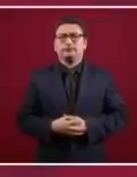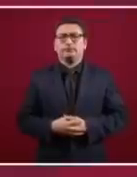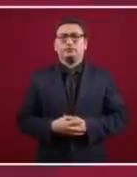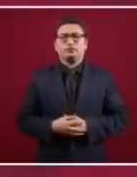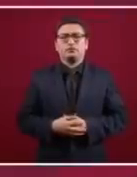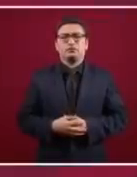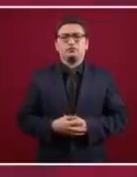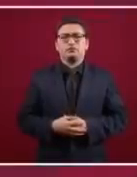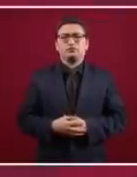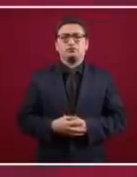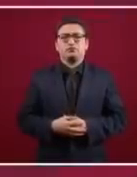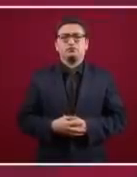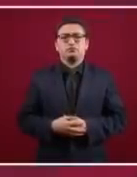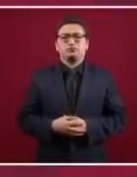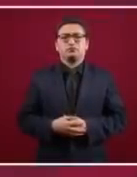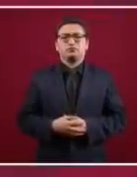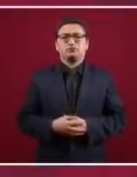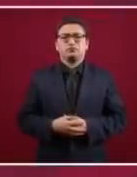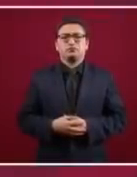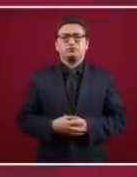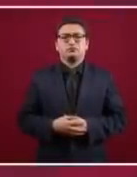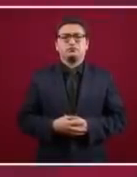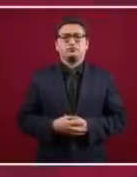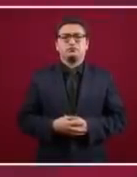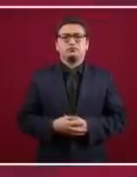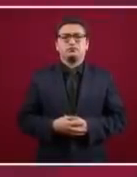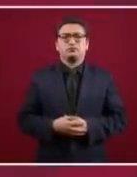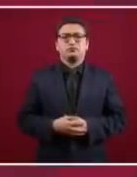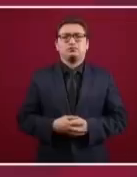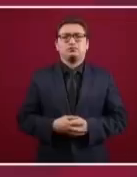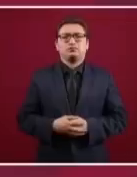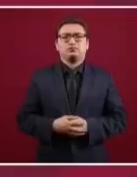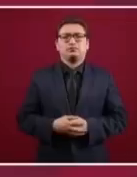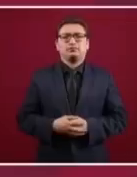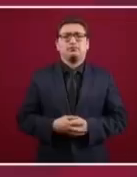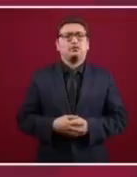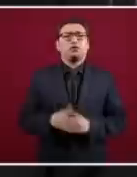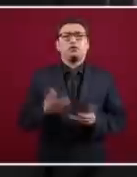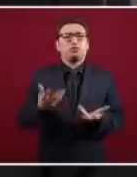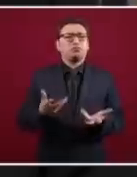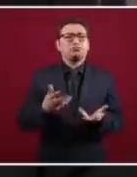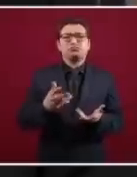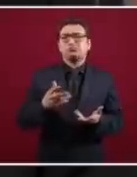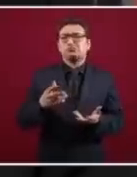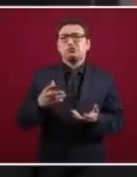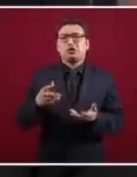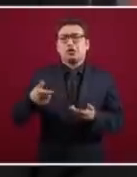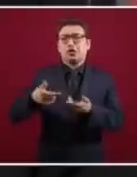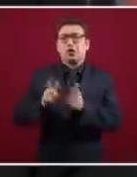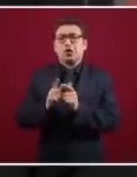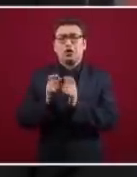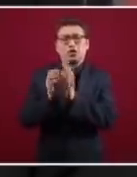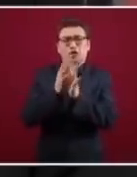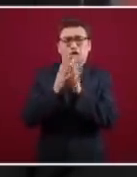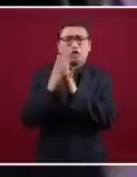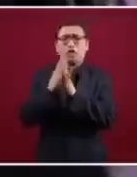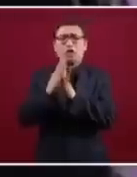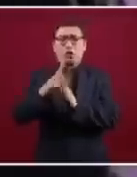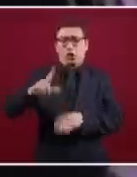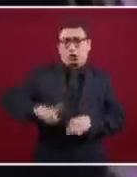ninguna indicio de que se conspire en contra del